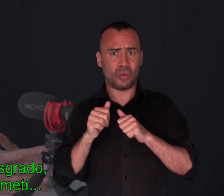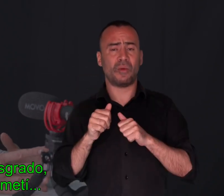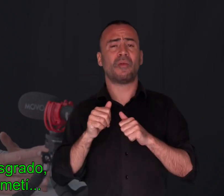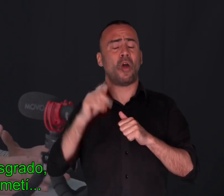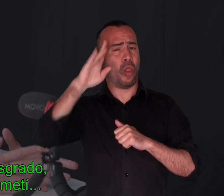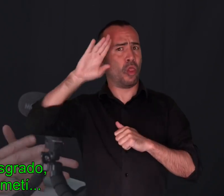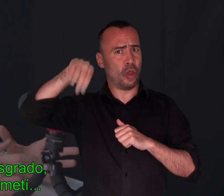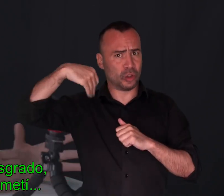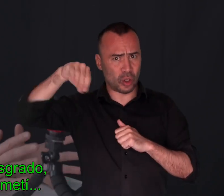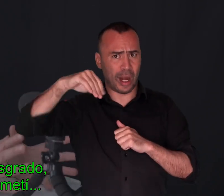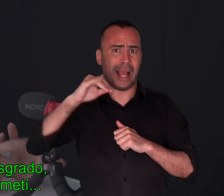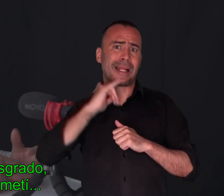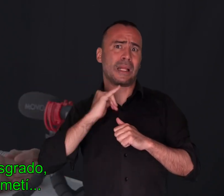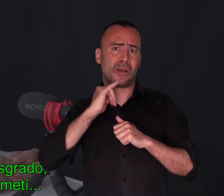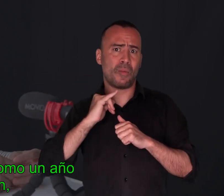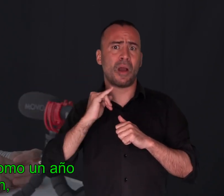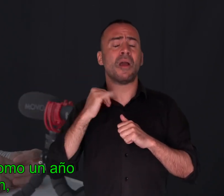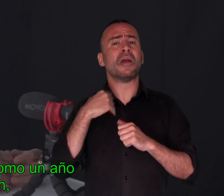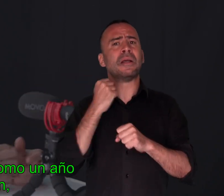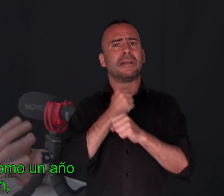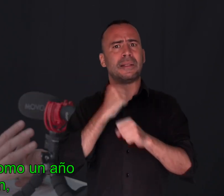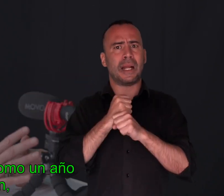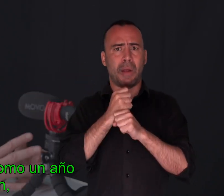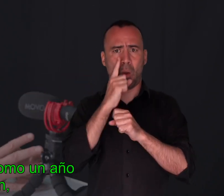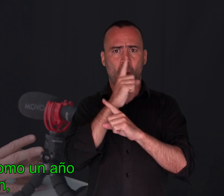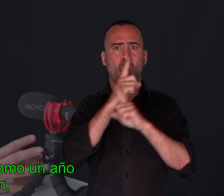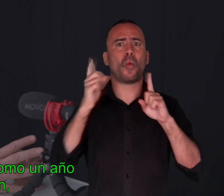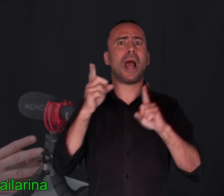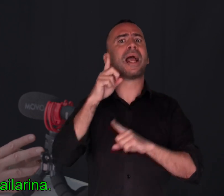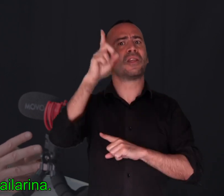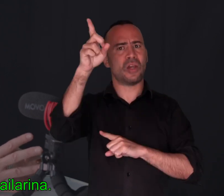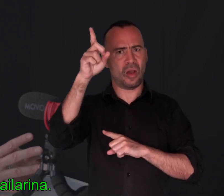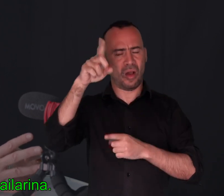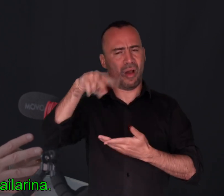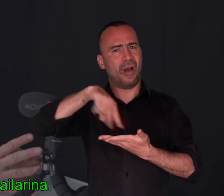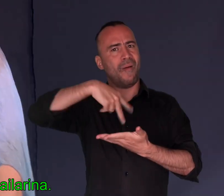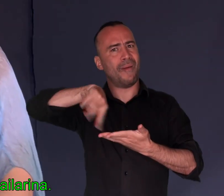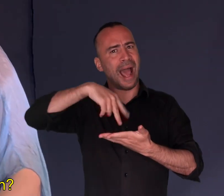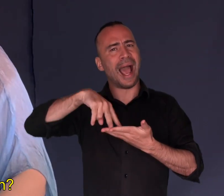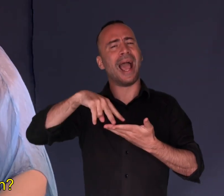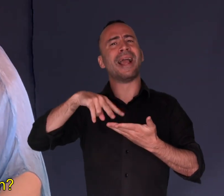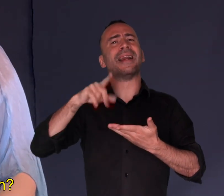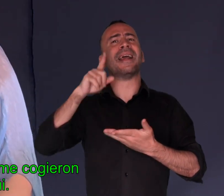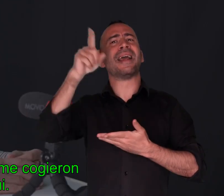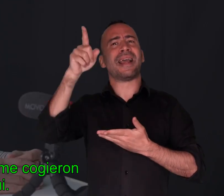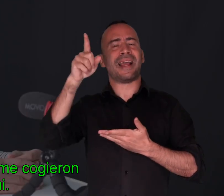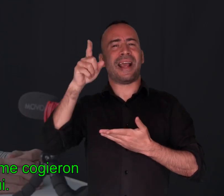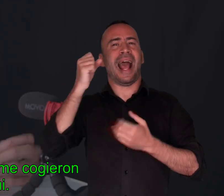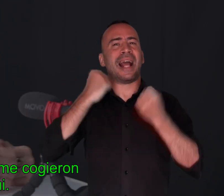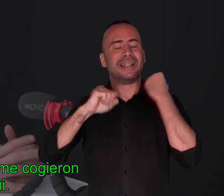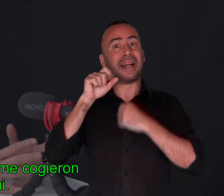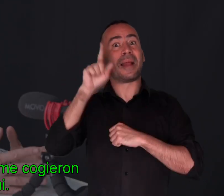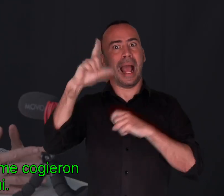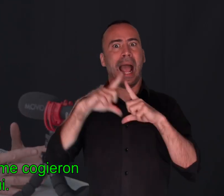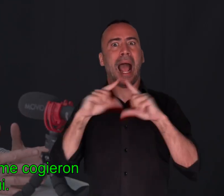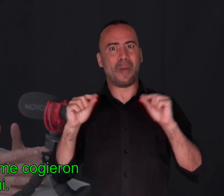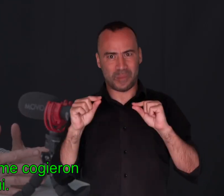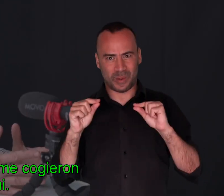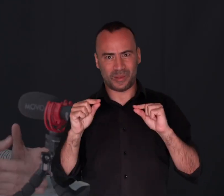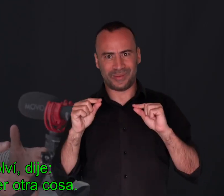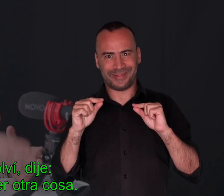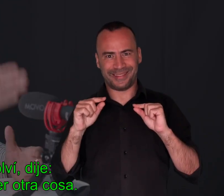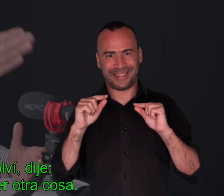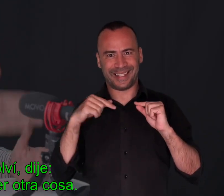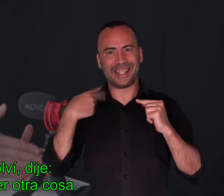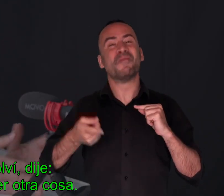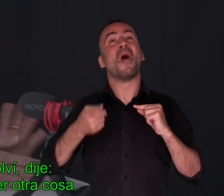posgrado pero ya me metí me fui a currar un año a Japón como actriz bailarina perdón sí me presenté me cogieron y me